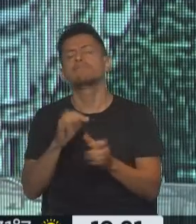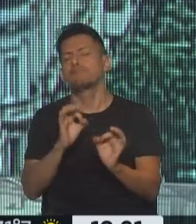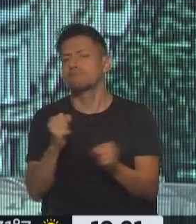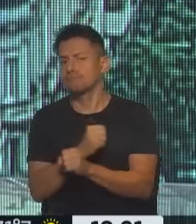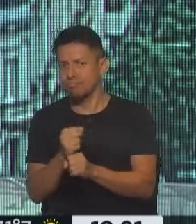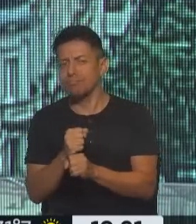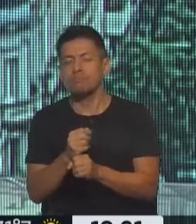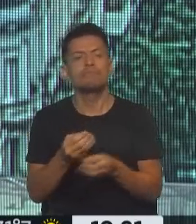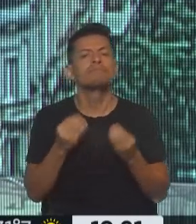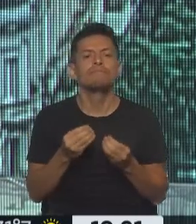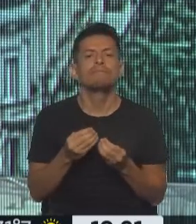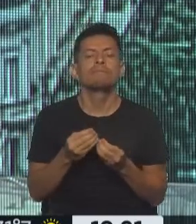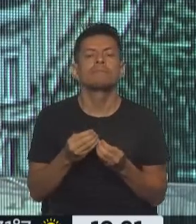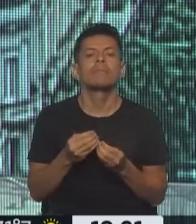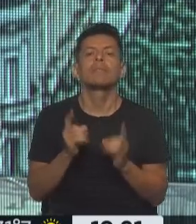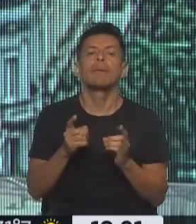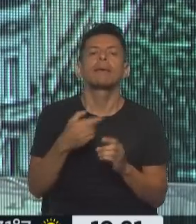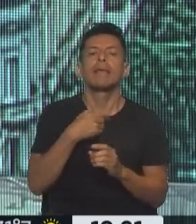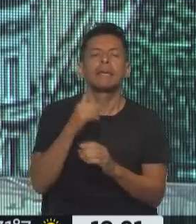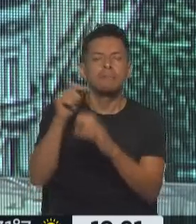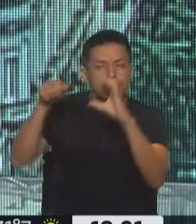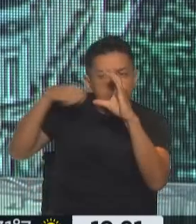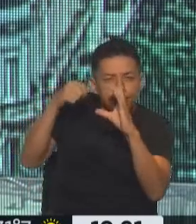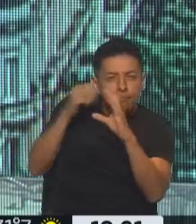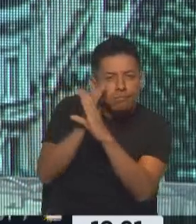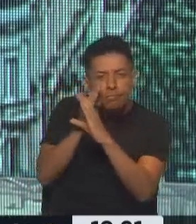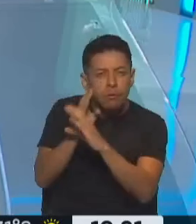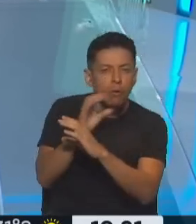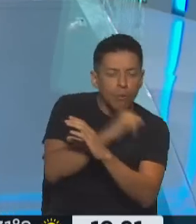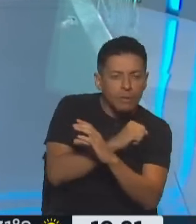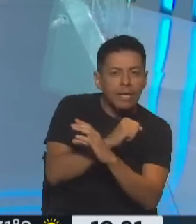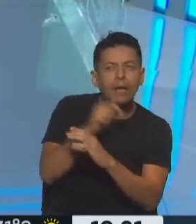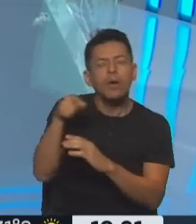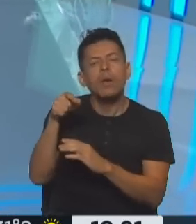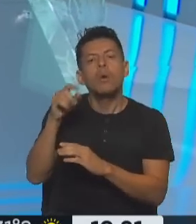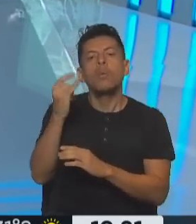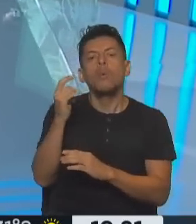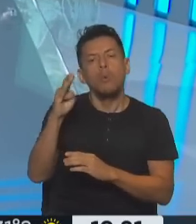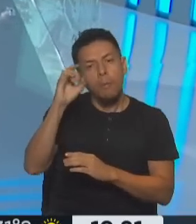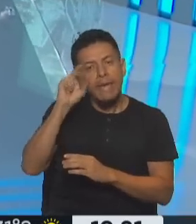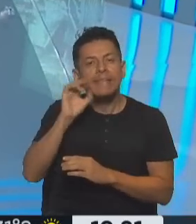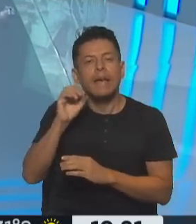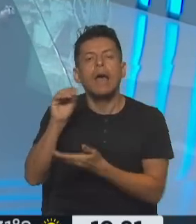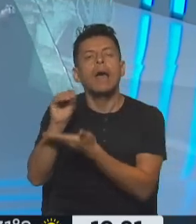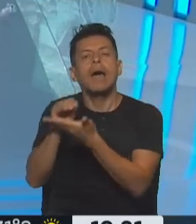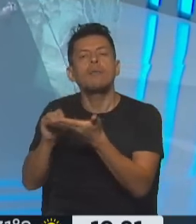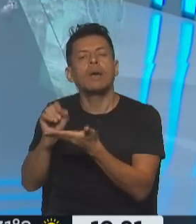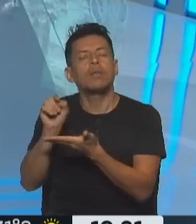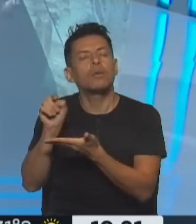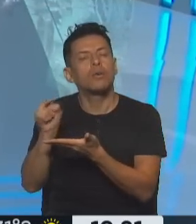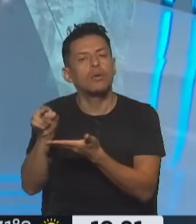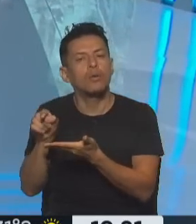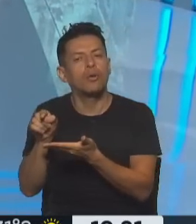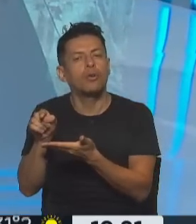es por haberle querido hacer una cámara oculta al doctor José Manuel Ubeira, que era abogado de uno de los...